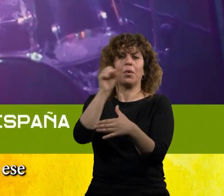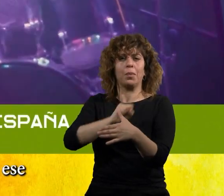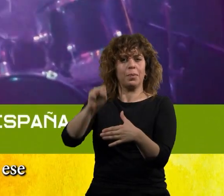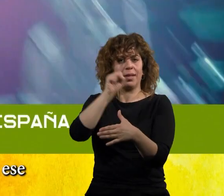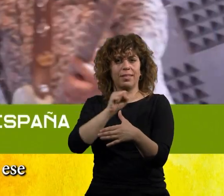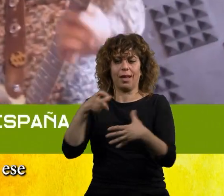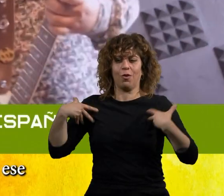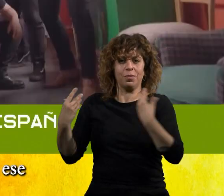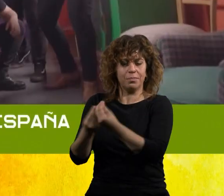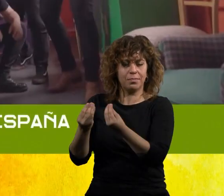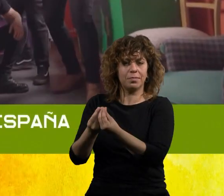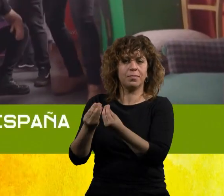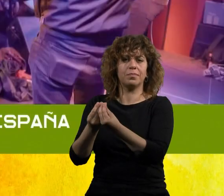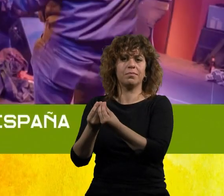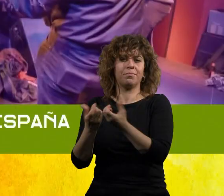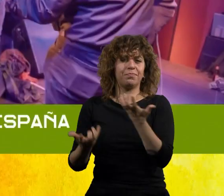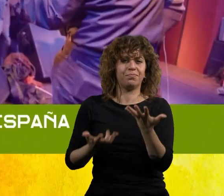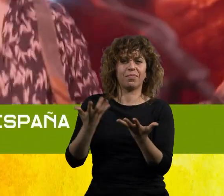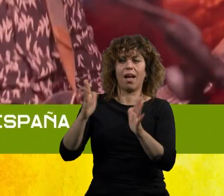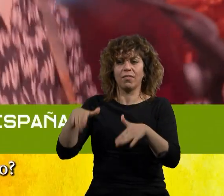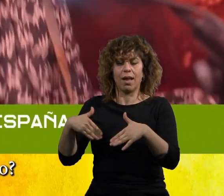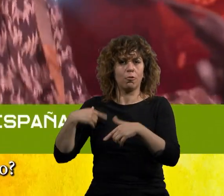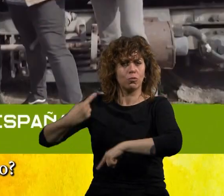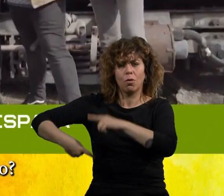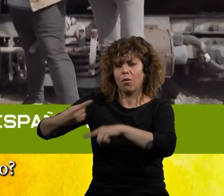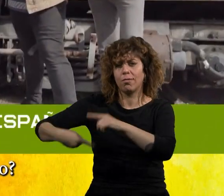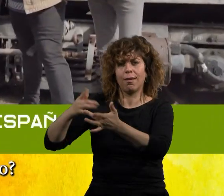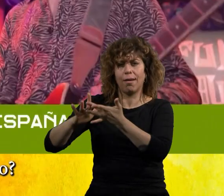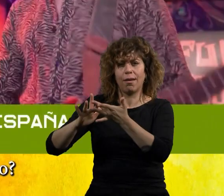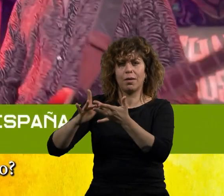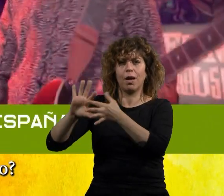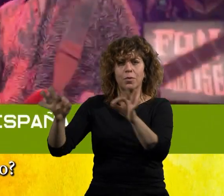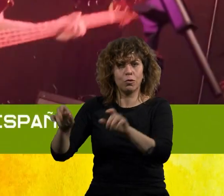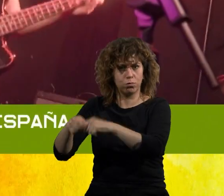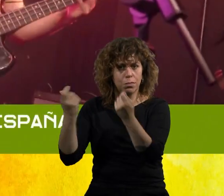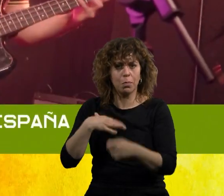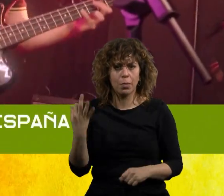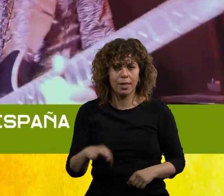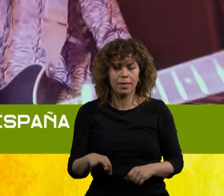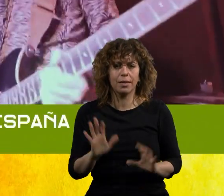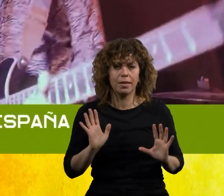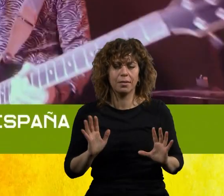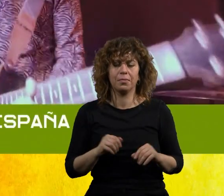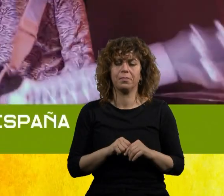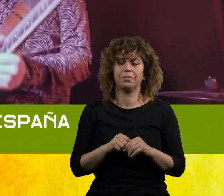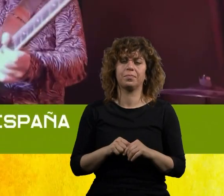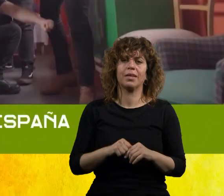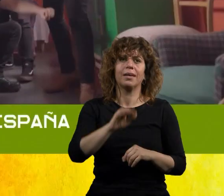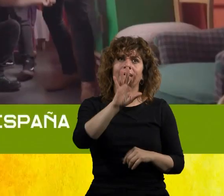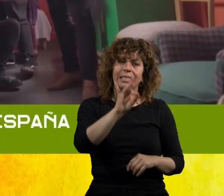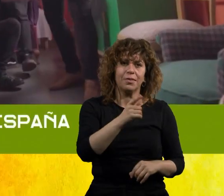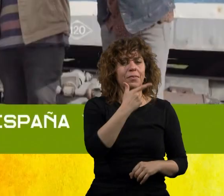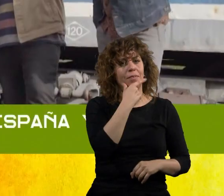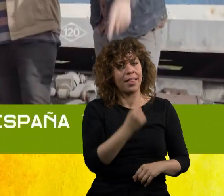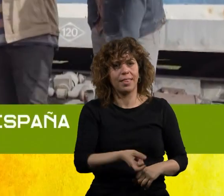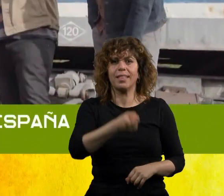esa convivencia, ese, ¿no? Ese roce, digamos, puede destrozar muchas amistades, ¿no? Sí, la verdad que es fácil